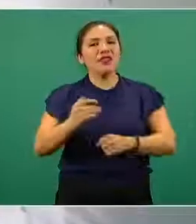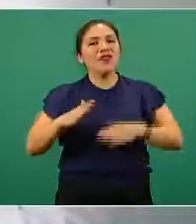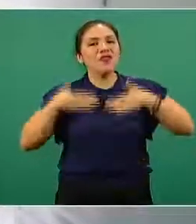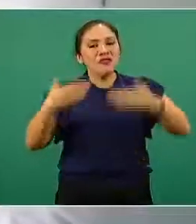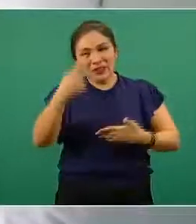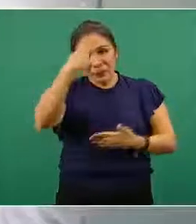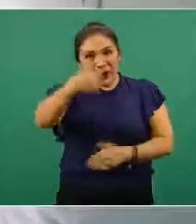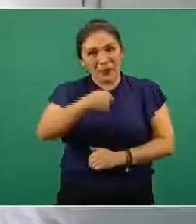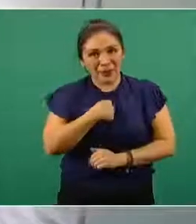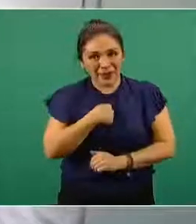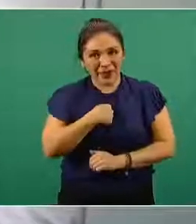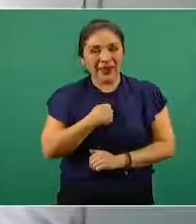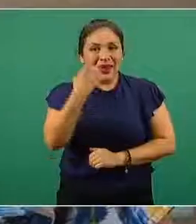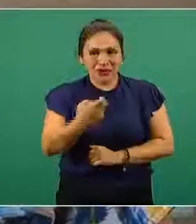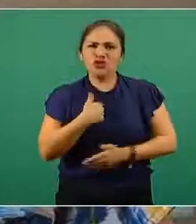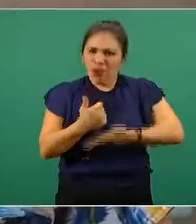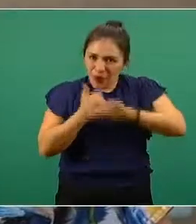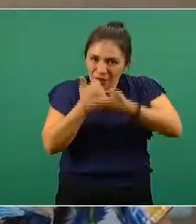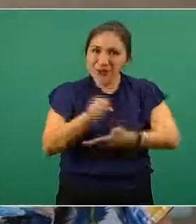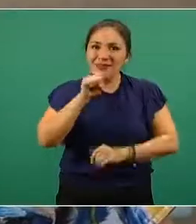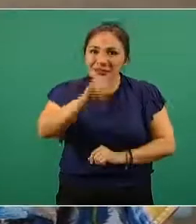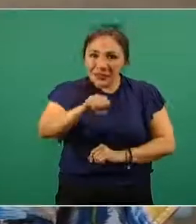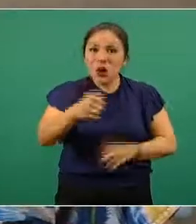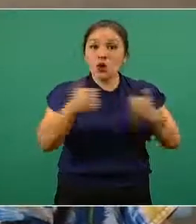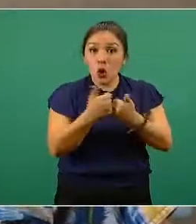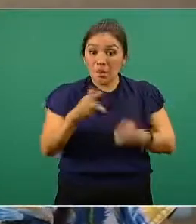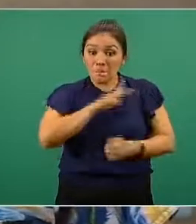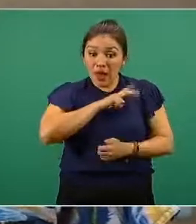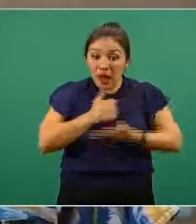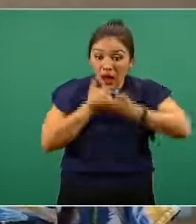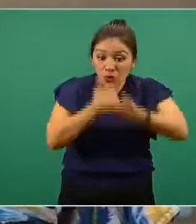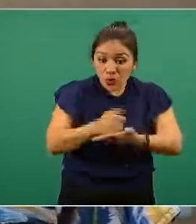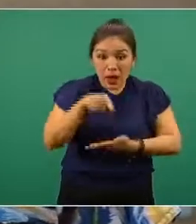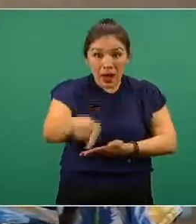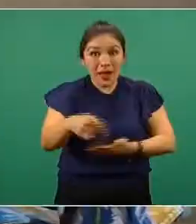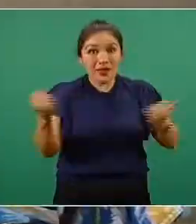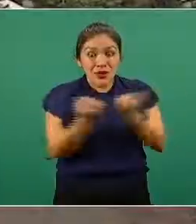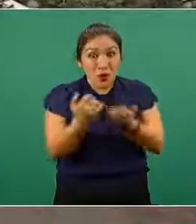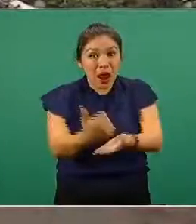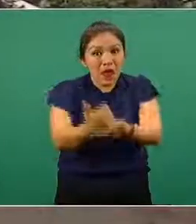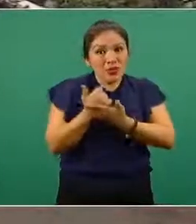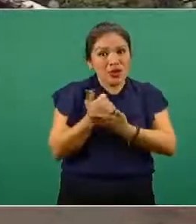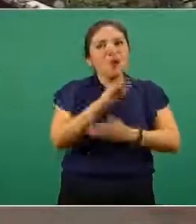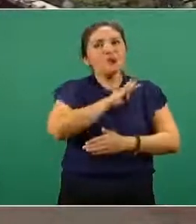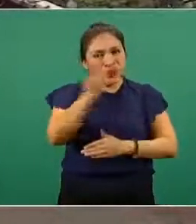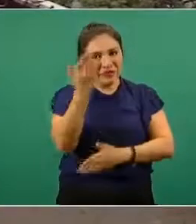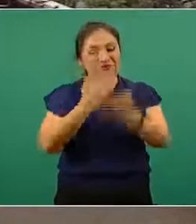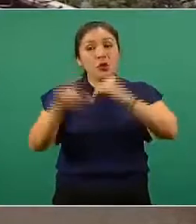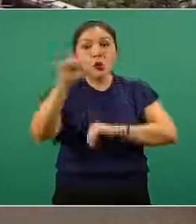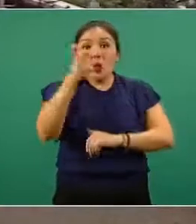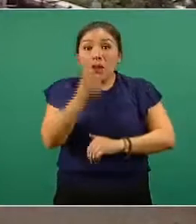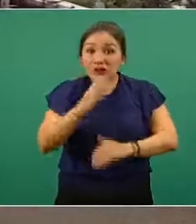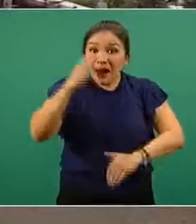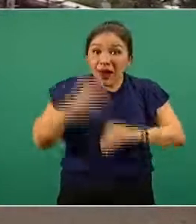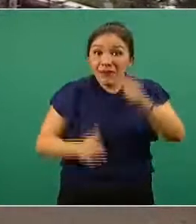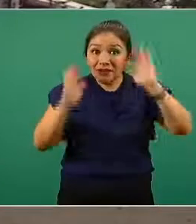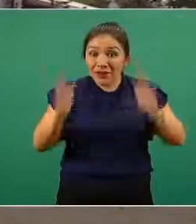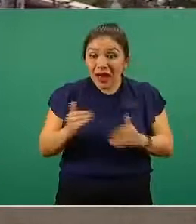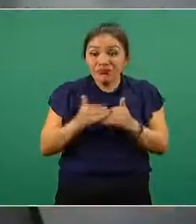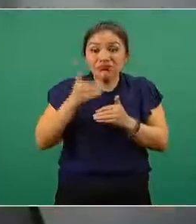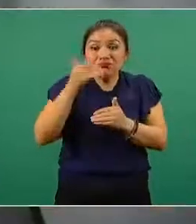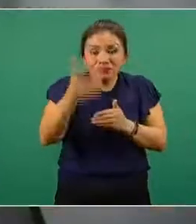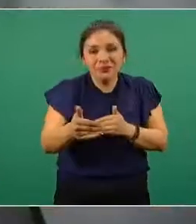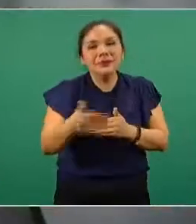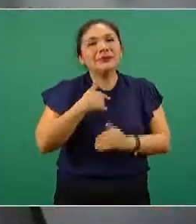en nosotros, en que lo vamos a ayudar y que con ayuda de nosotros y de él va a salir adelante. Y cuando esto termine, creo que